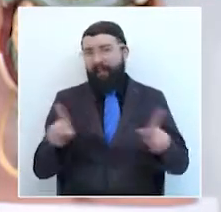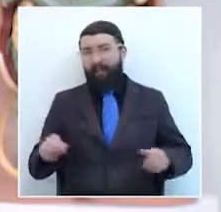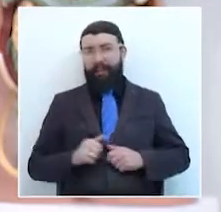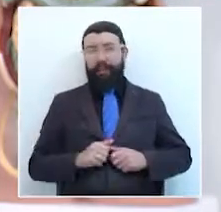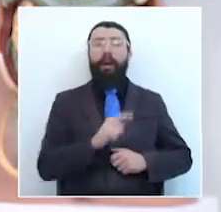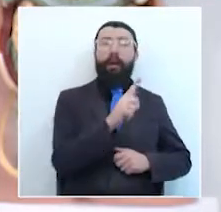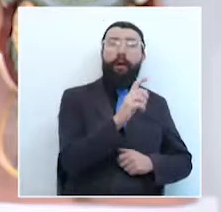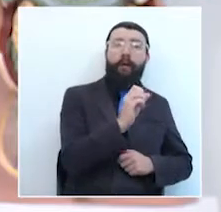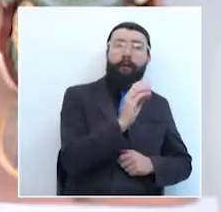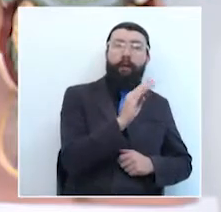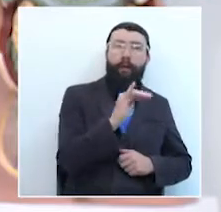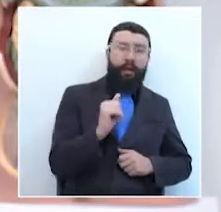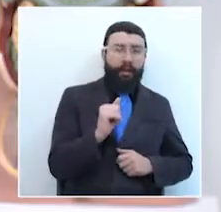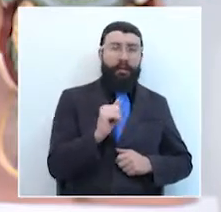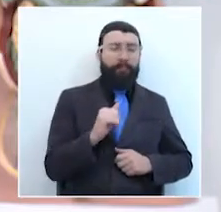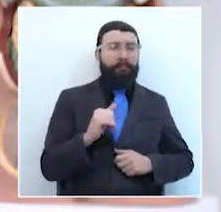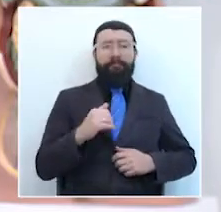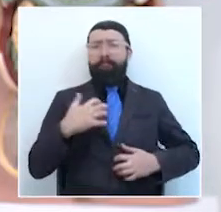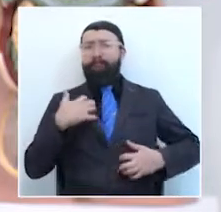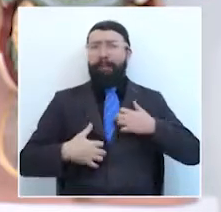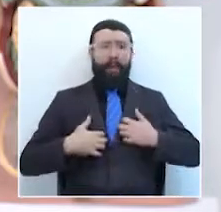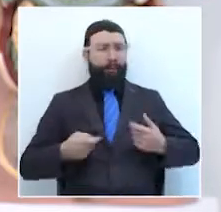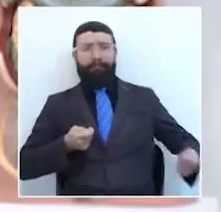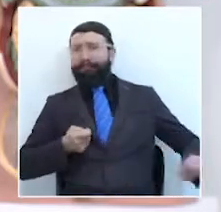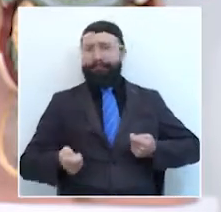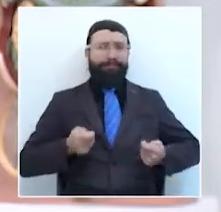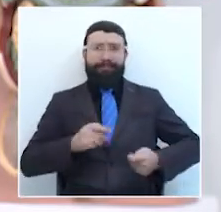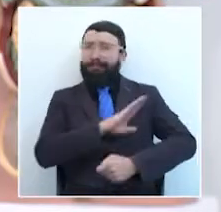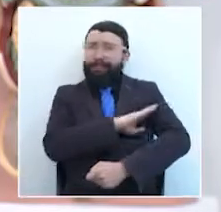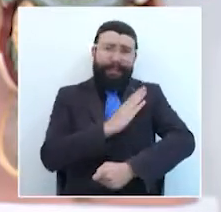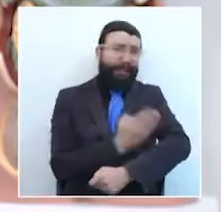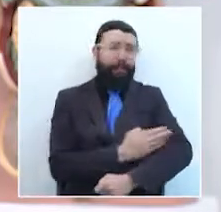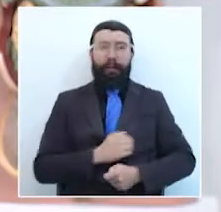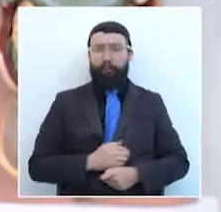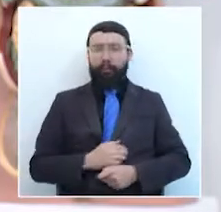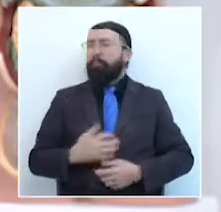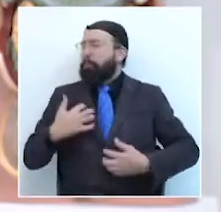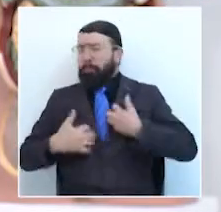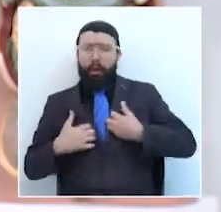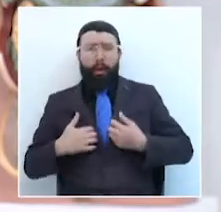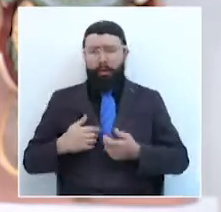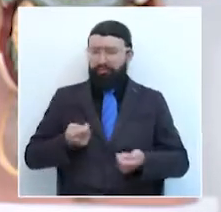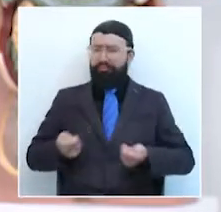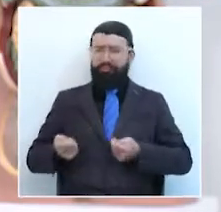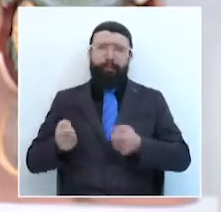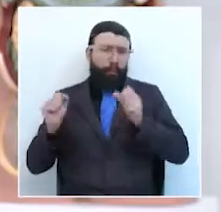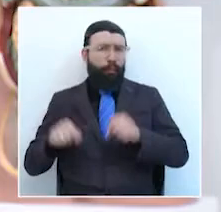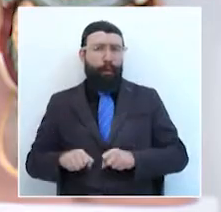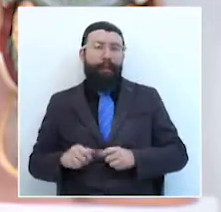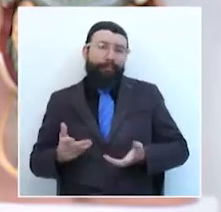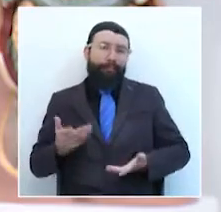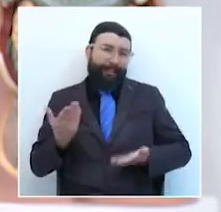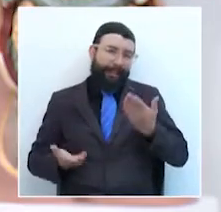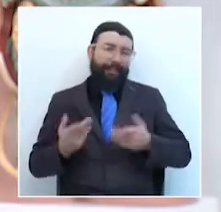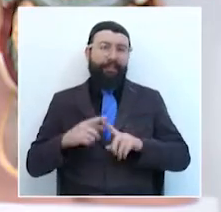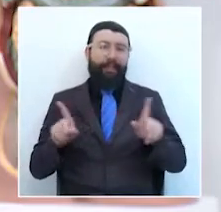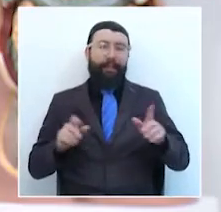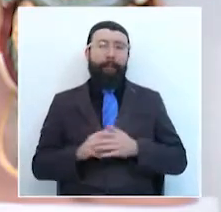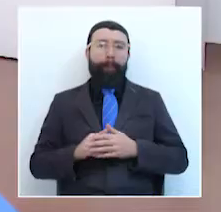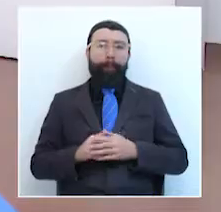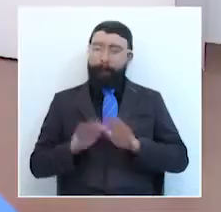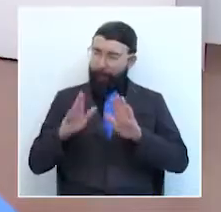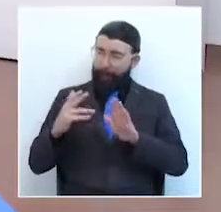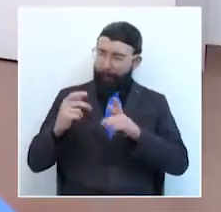normal que todas las personas tenemos miedos pero ya la fobia es algo que es más poco controlado para que yo voy a